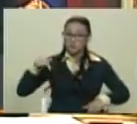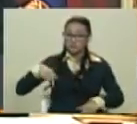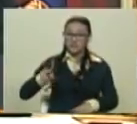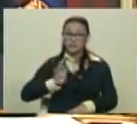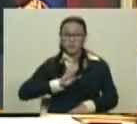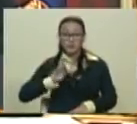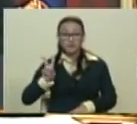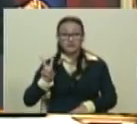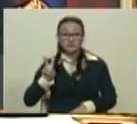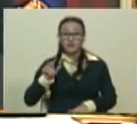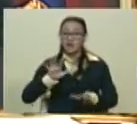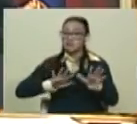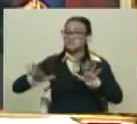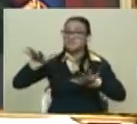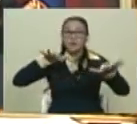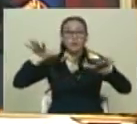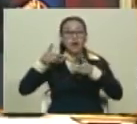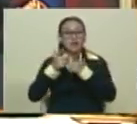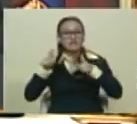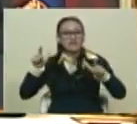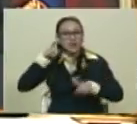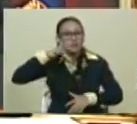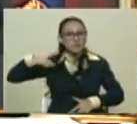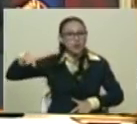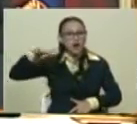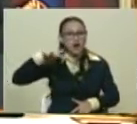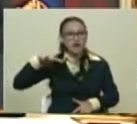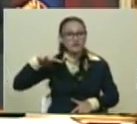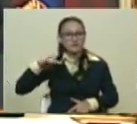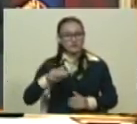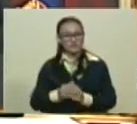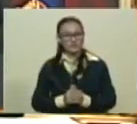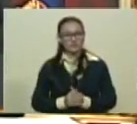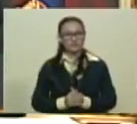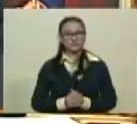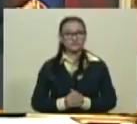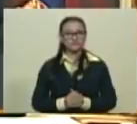lo largo de Sudamérica a libertar pueblos y a fundar repúblicas.